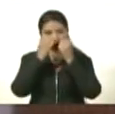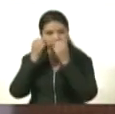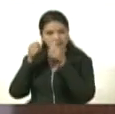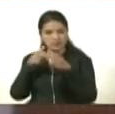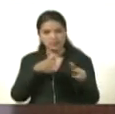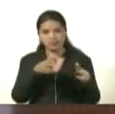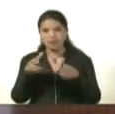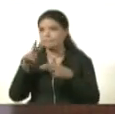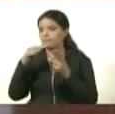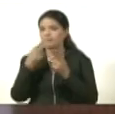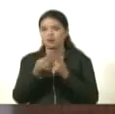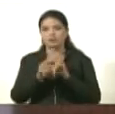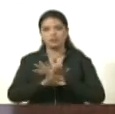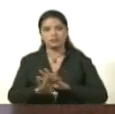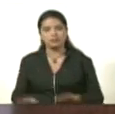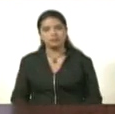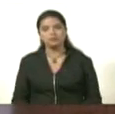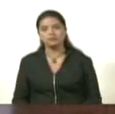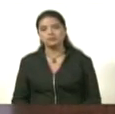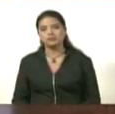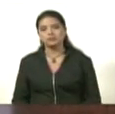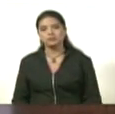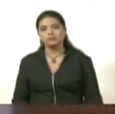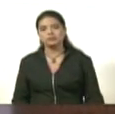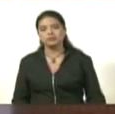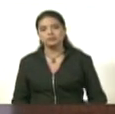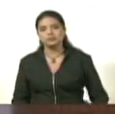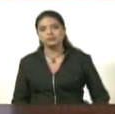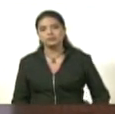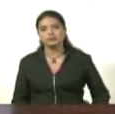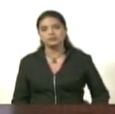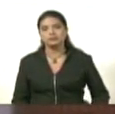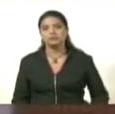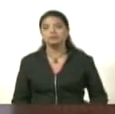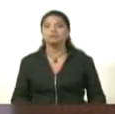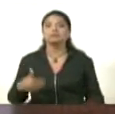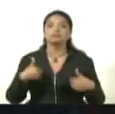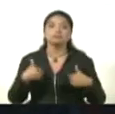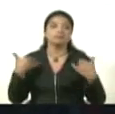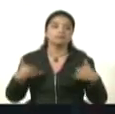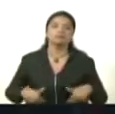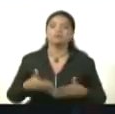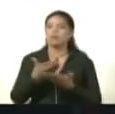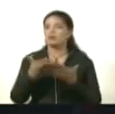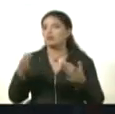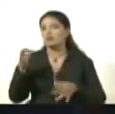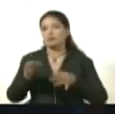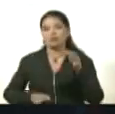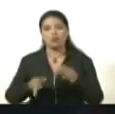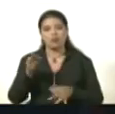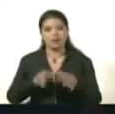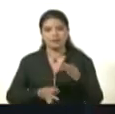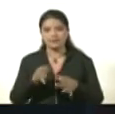no vuelva a pasar. Yo, hablando en nombre, por supuesto, de los compañeros magistrados, nos sentimos,